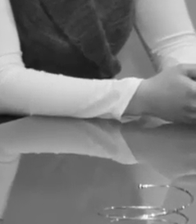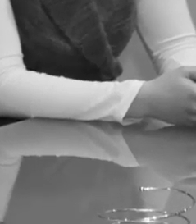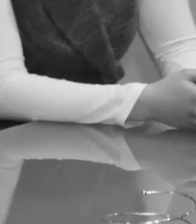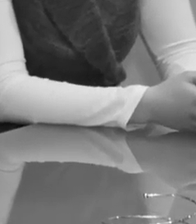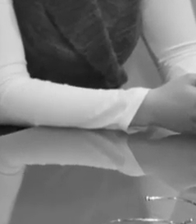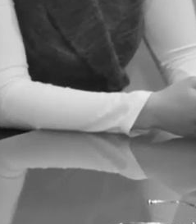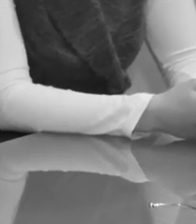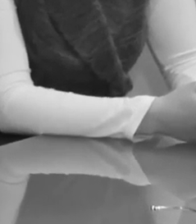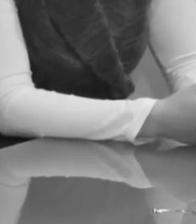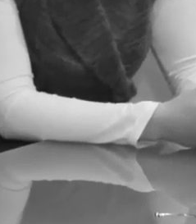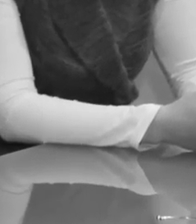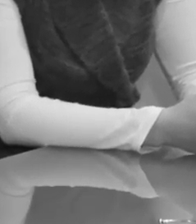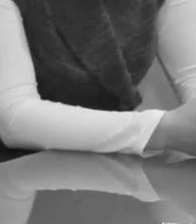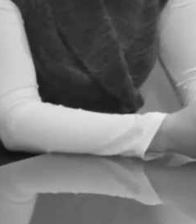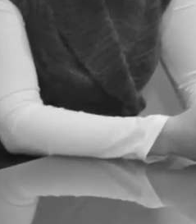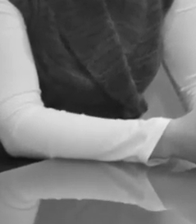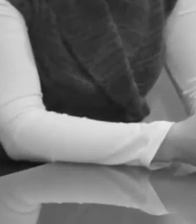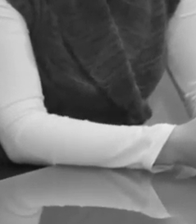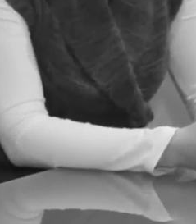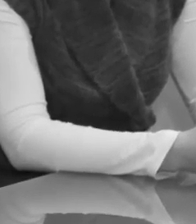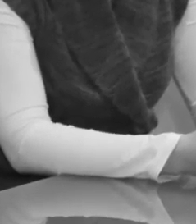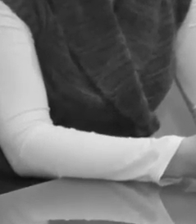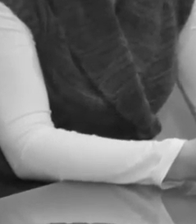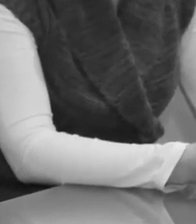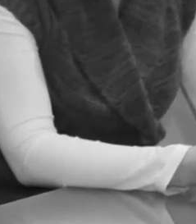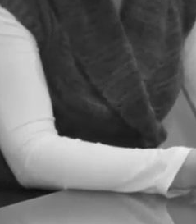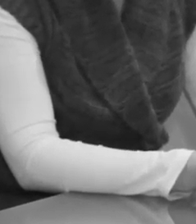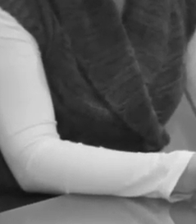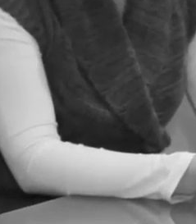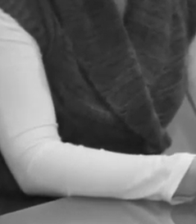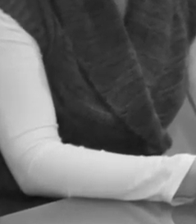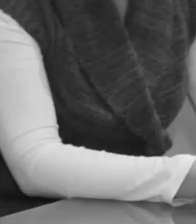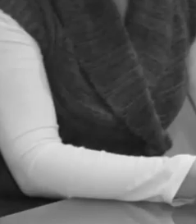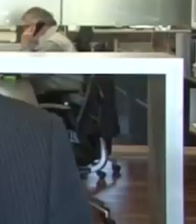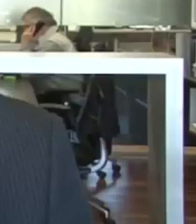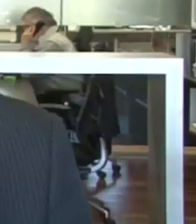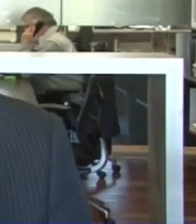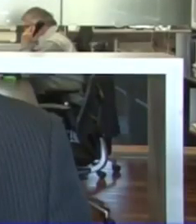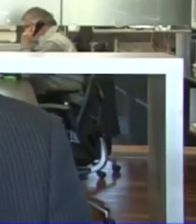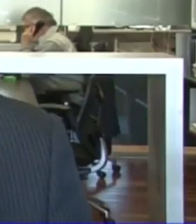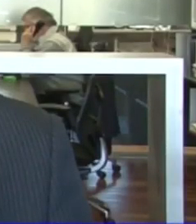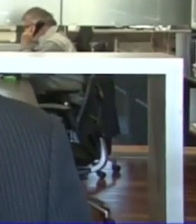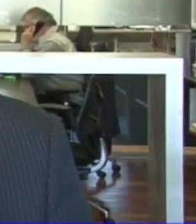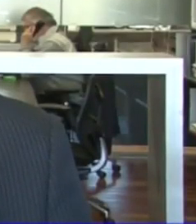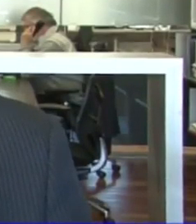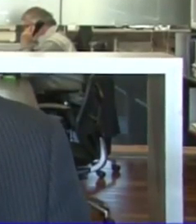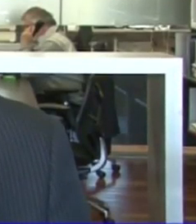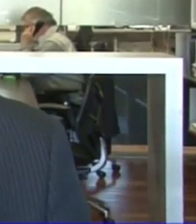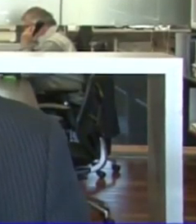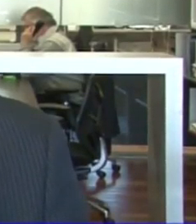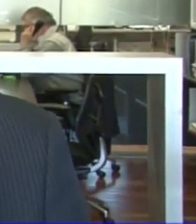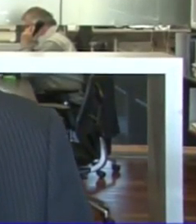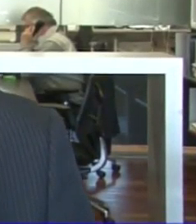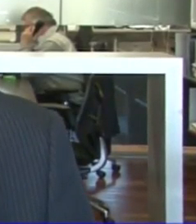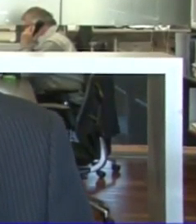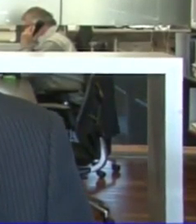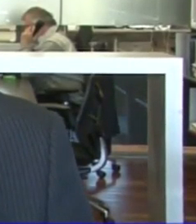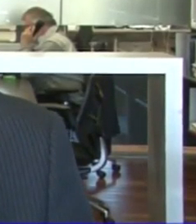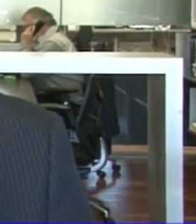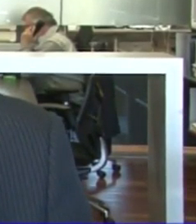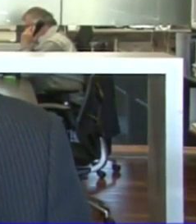se diera en otras instituciones también. Nosotros tuvimos la oportunidad de acoger a un colega geógrafo